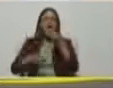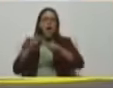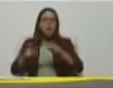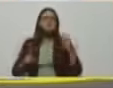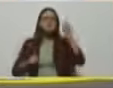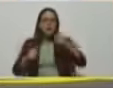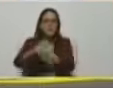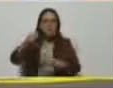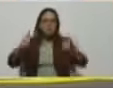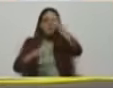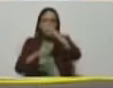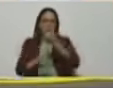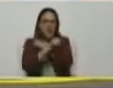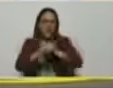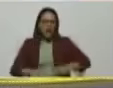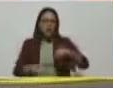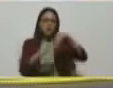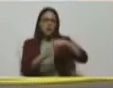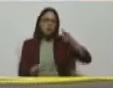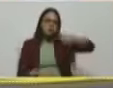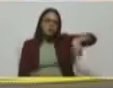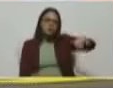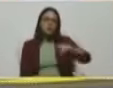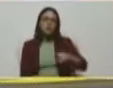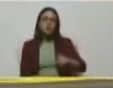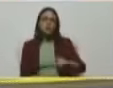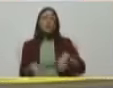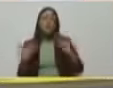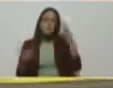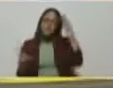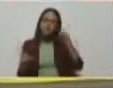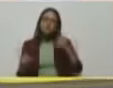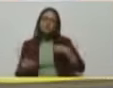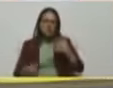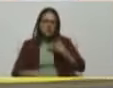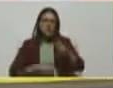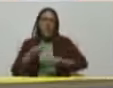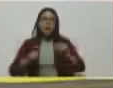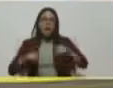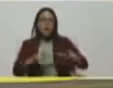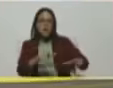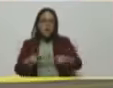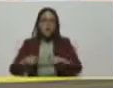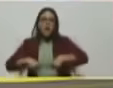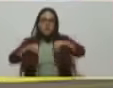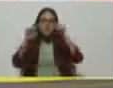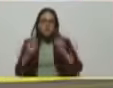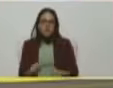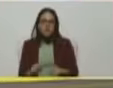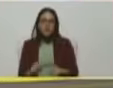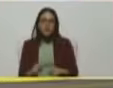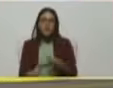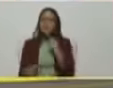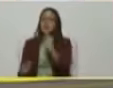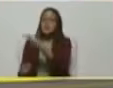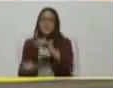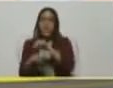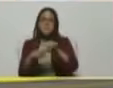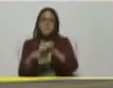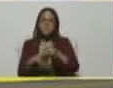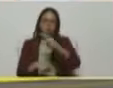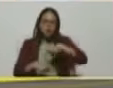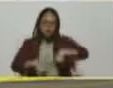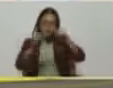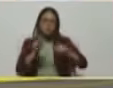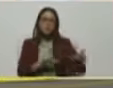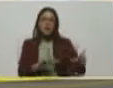Libertador del Sur. Por eso quise hacer aquí la firma. Dígale al ministro Rowling, hemos